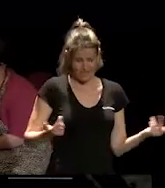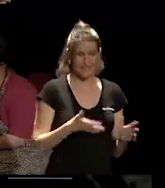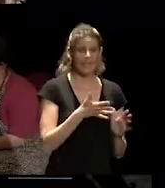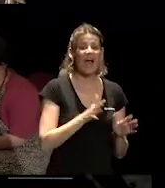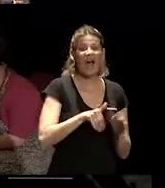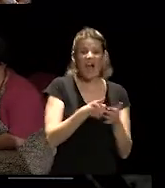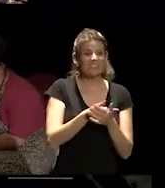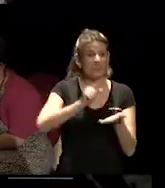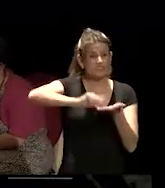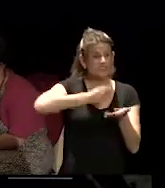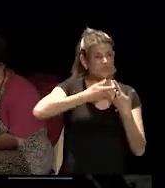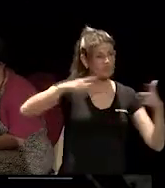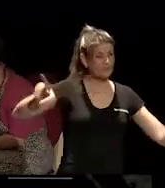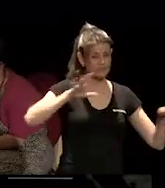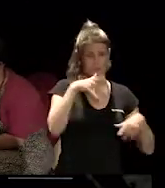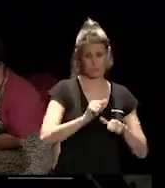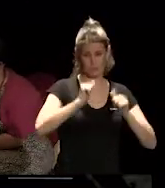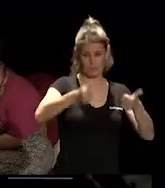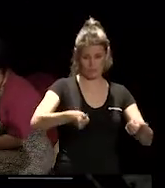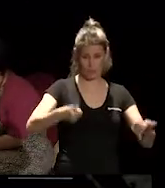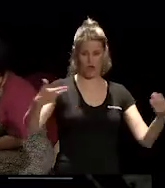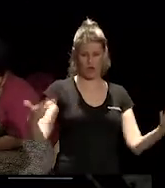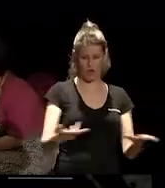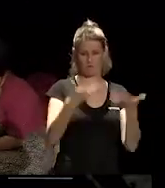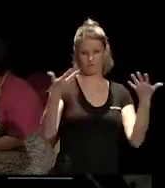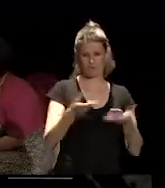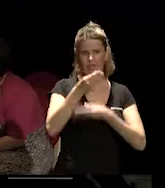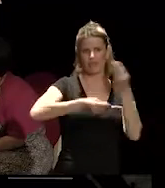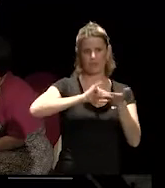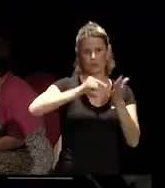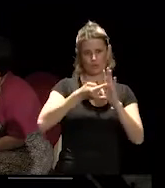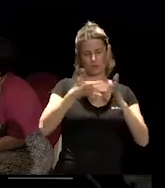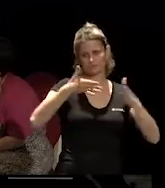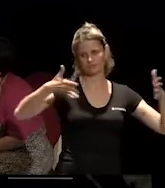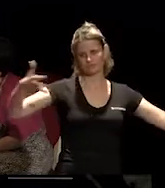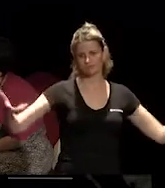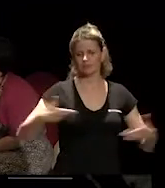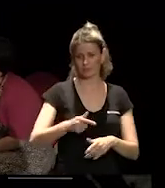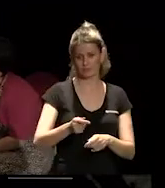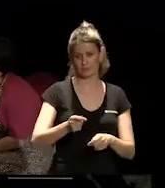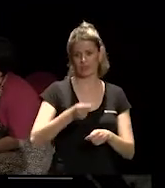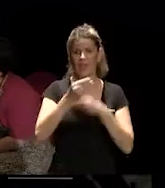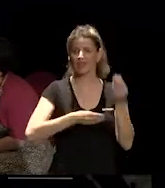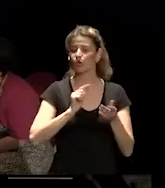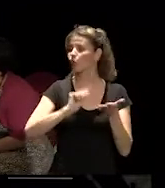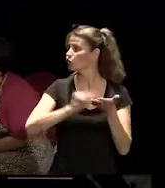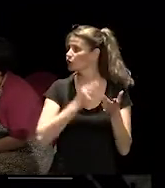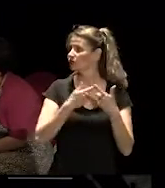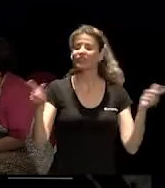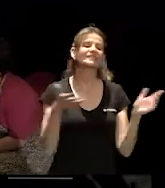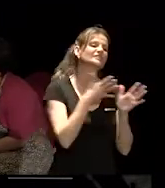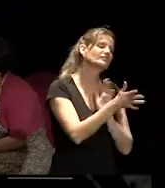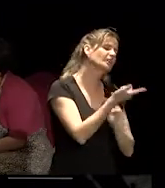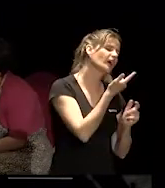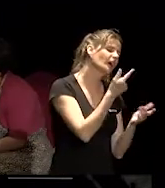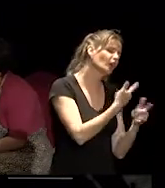me tuvieron que hacer un contrato diferente cuando esto empezó a coger... ¿Sabes? Lo hemos transformado todo. Claro, tiene sus cosas malas, como que